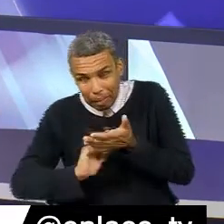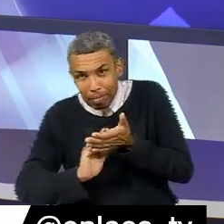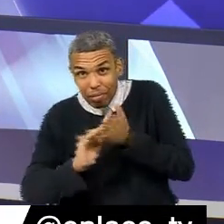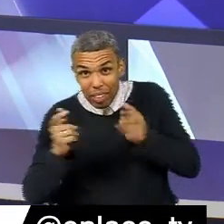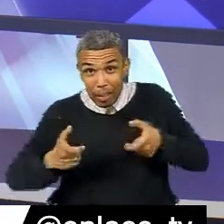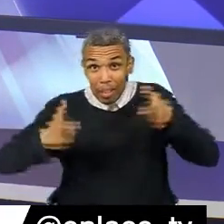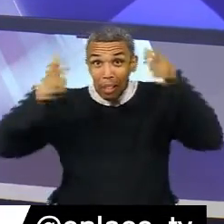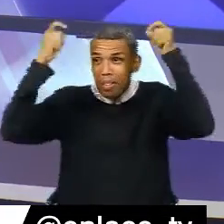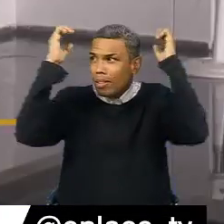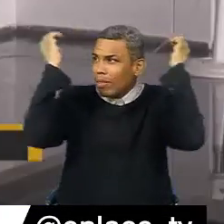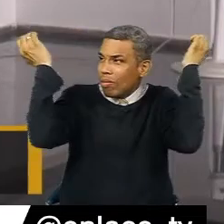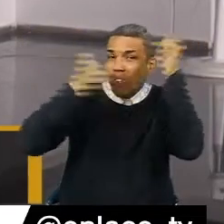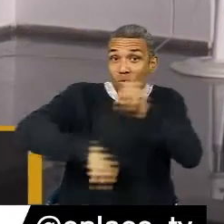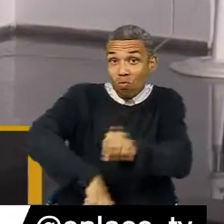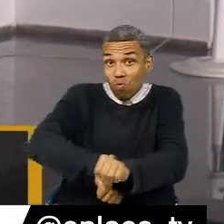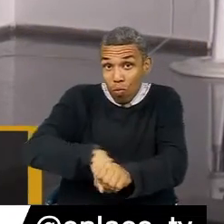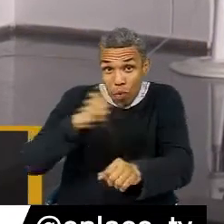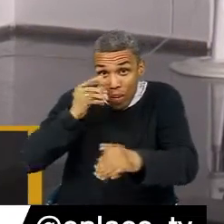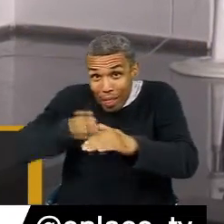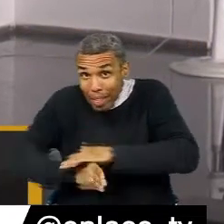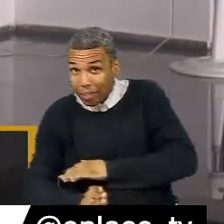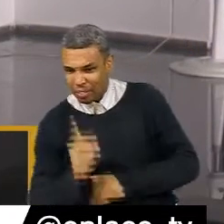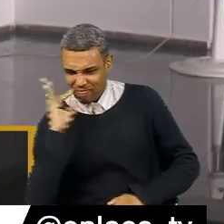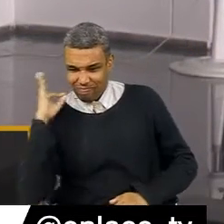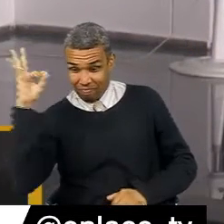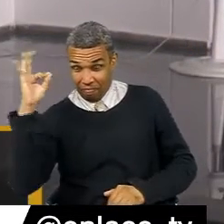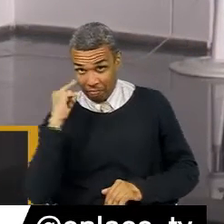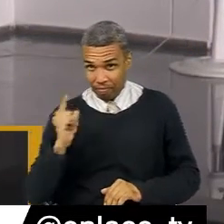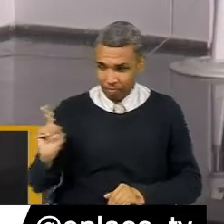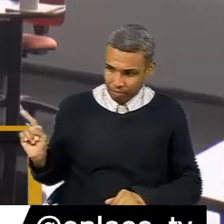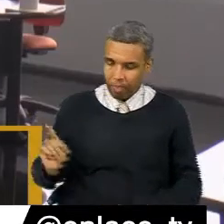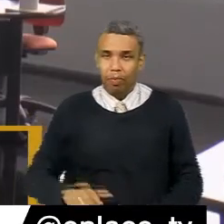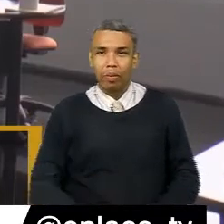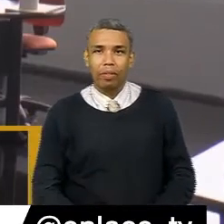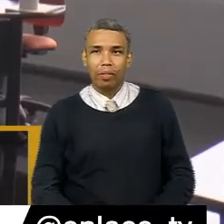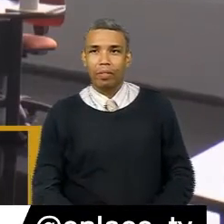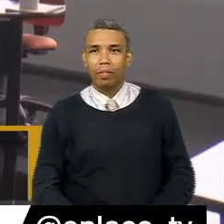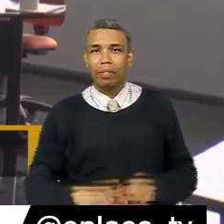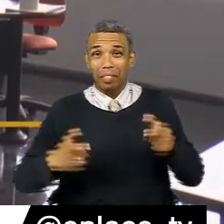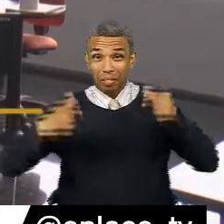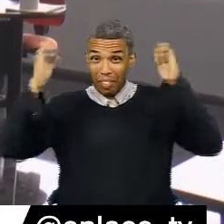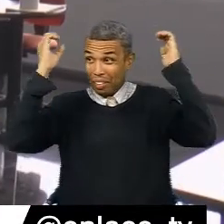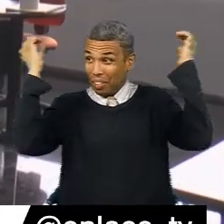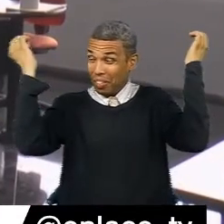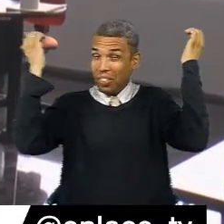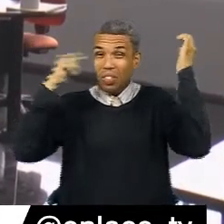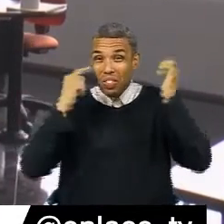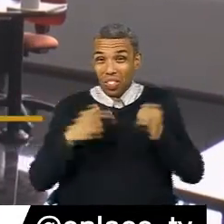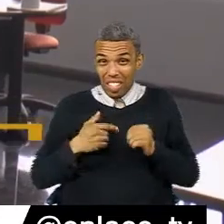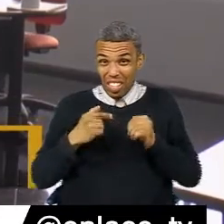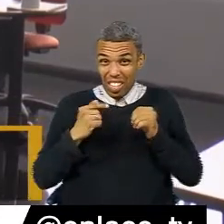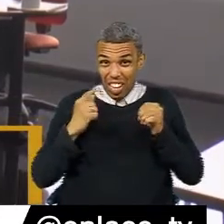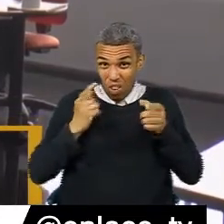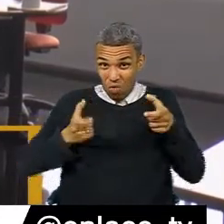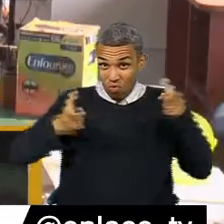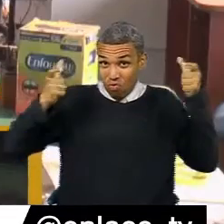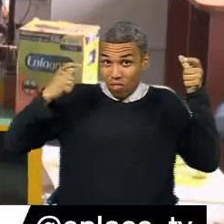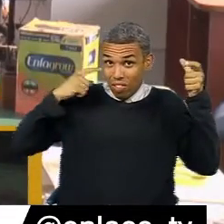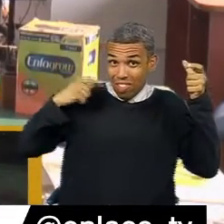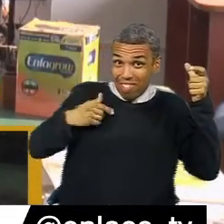Villazapata. Estas son las nuevas instalaciones de Inderva ubicadas en el costado oriental del Estadio Daniel Villazapata. Son estas unas oficinas más